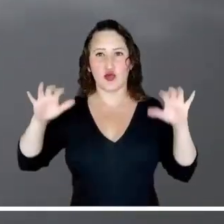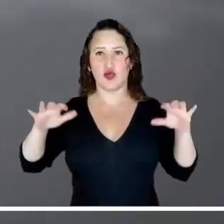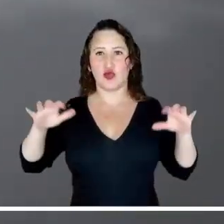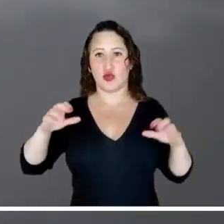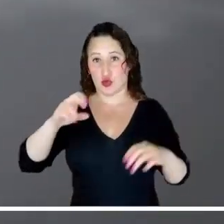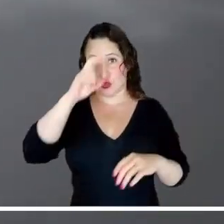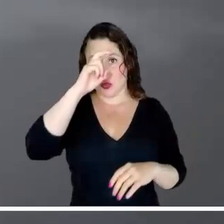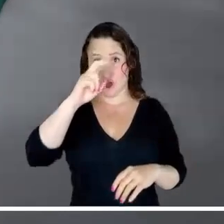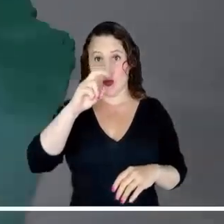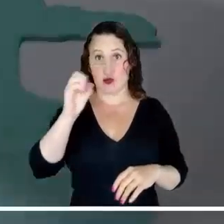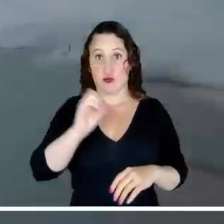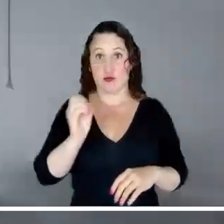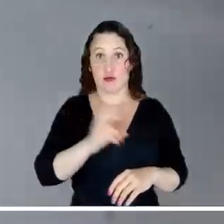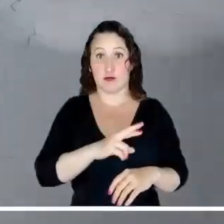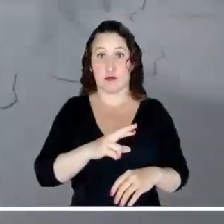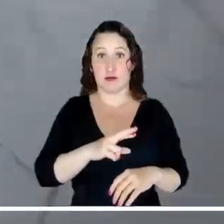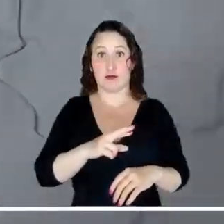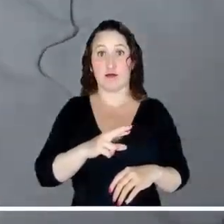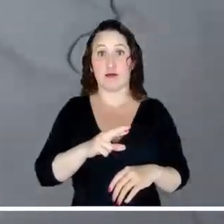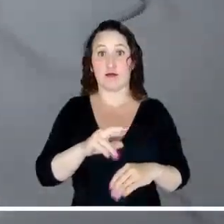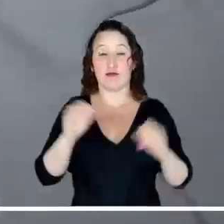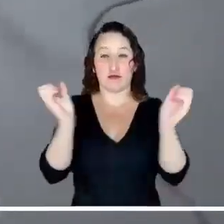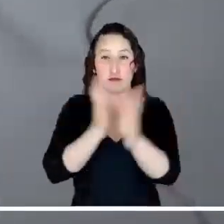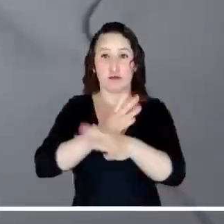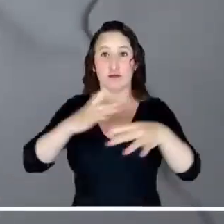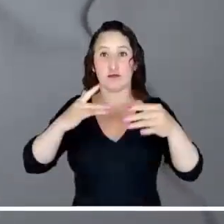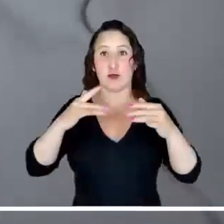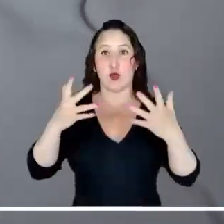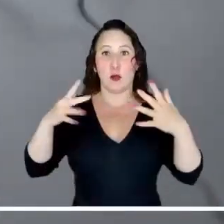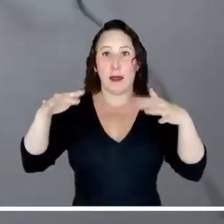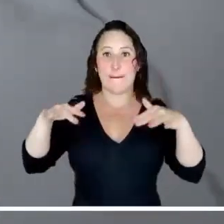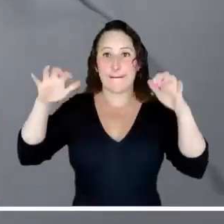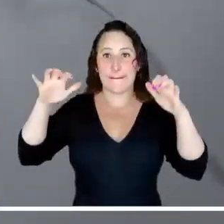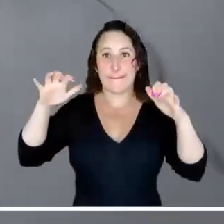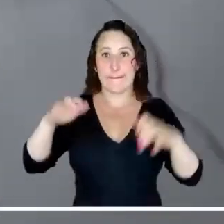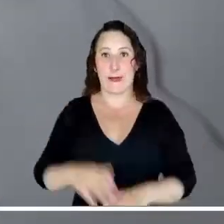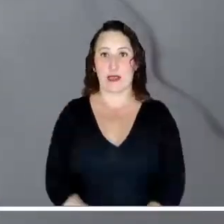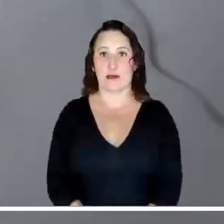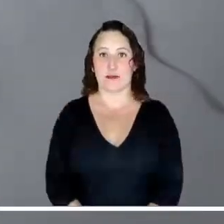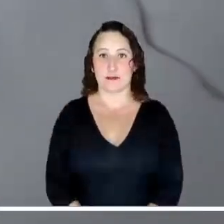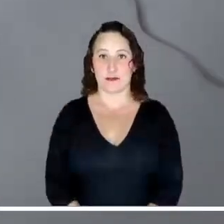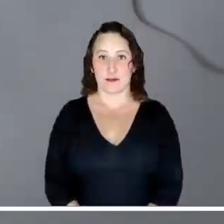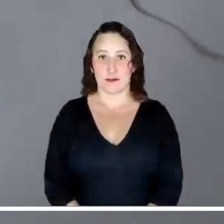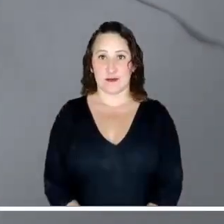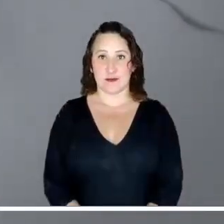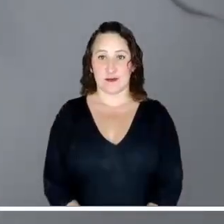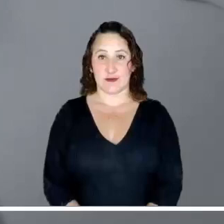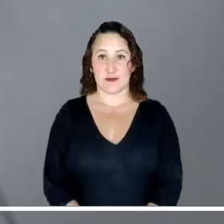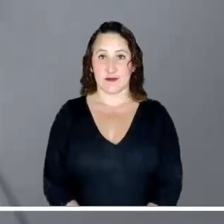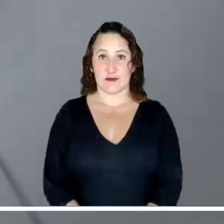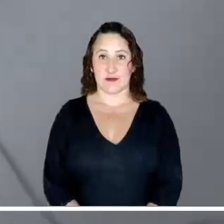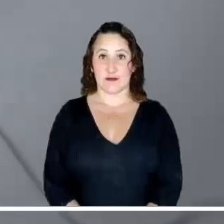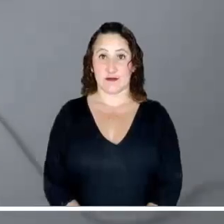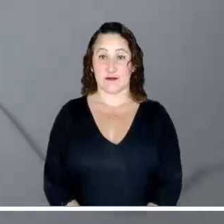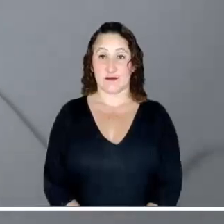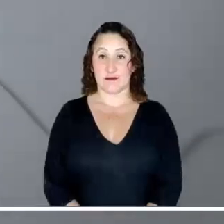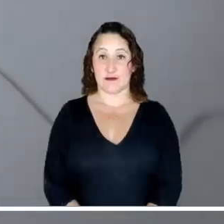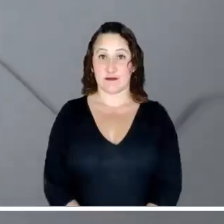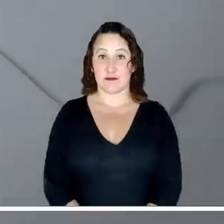capital promete lloviznas en el norte y oriente. Para la madrugada se espera que regresen las condiciones secas a la ciudad.